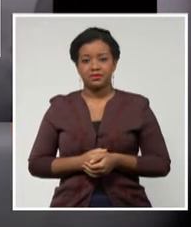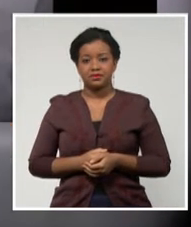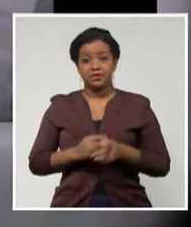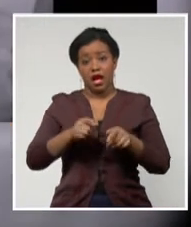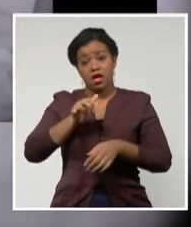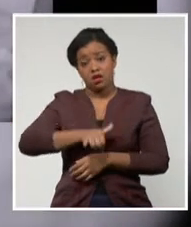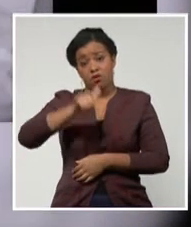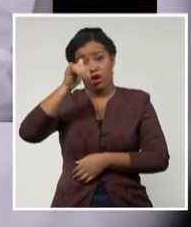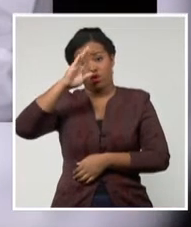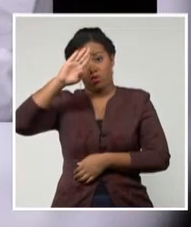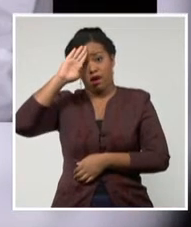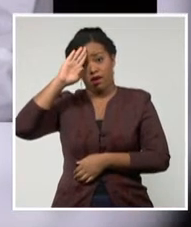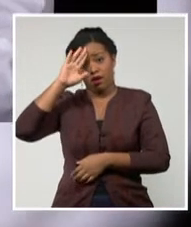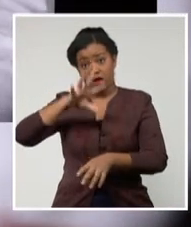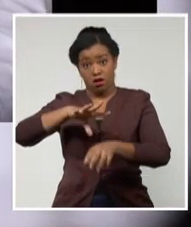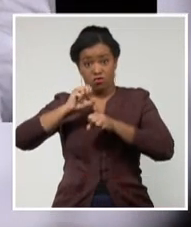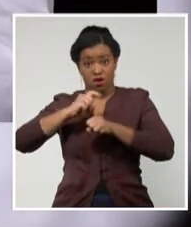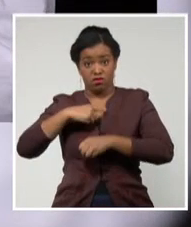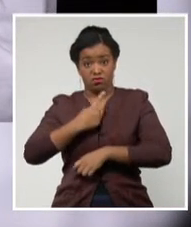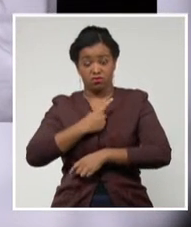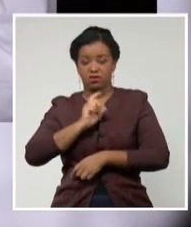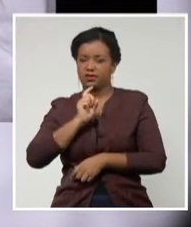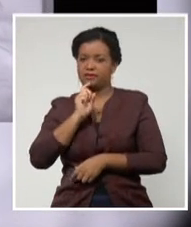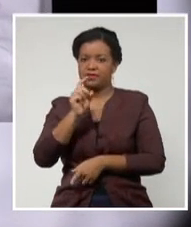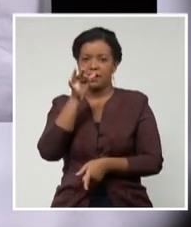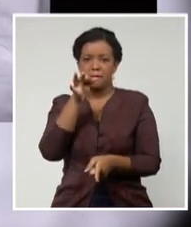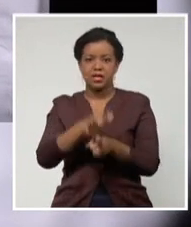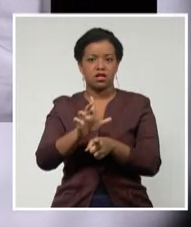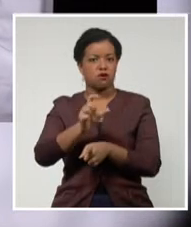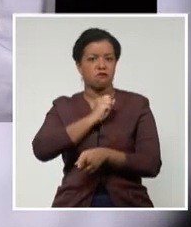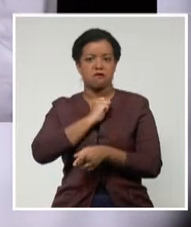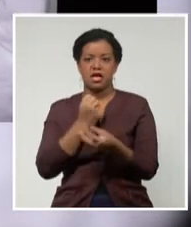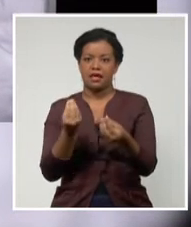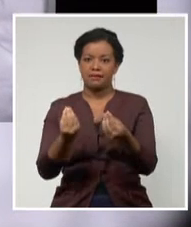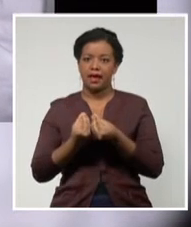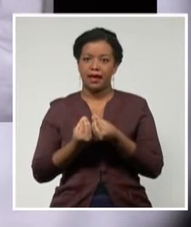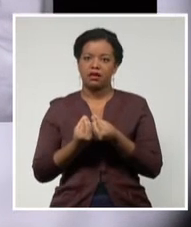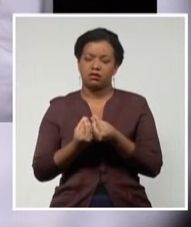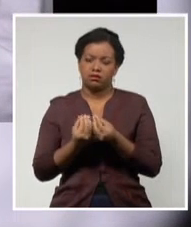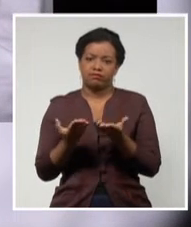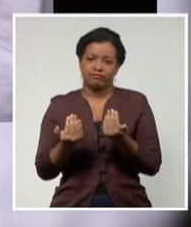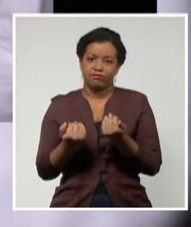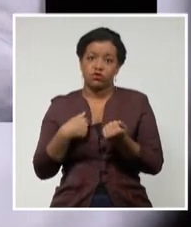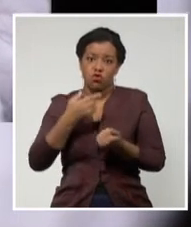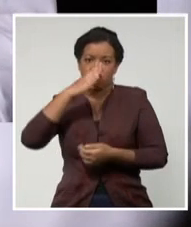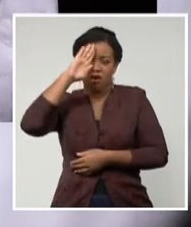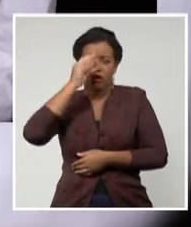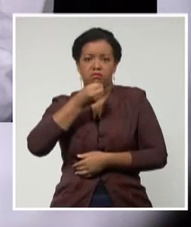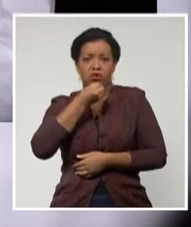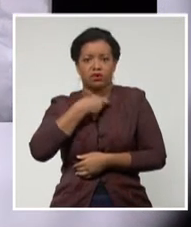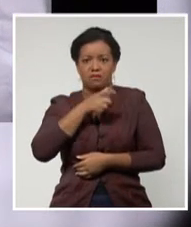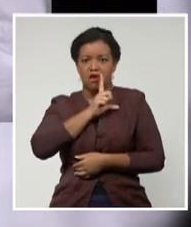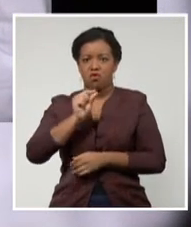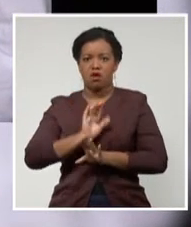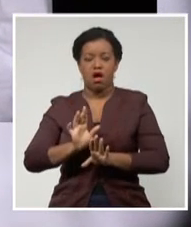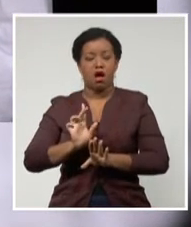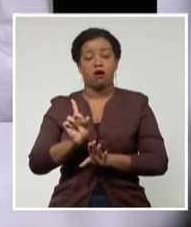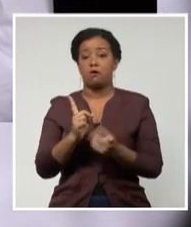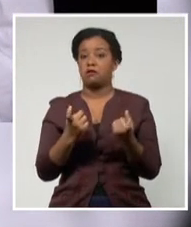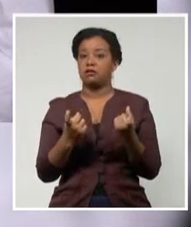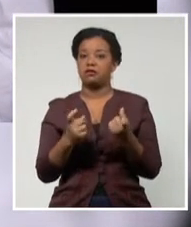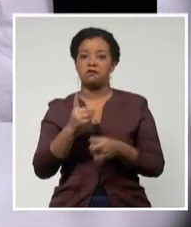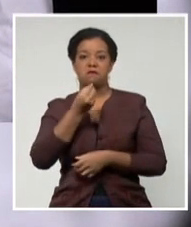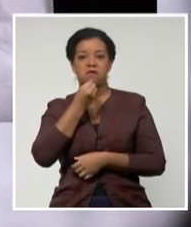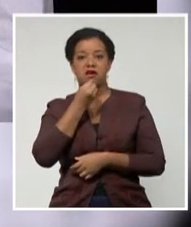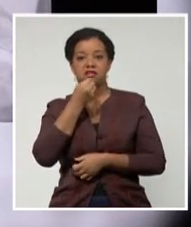nos recogieron. Al principio no nos querían vender los pasajes porque éramos cubanos. No teníamos cómo ir, no podíamos ir por carretera porque